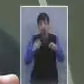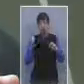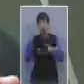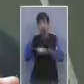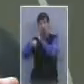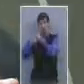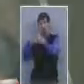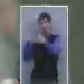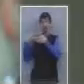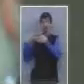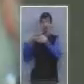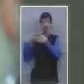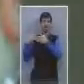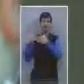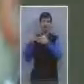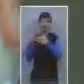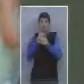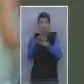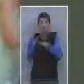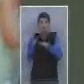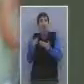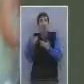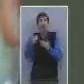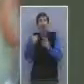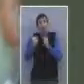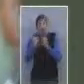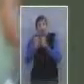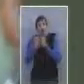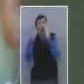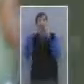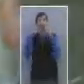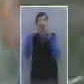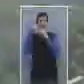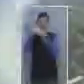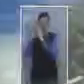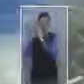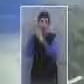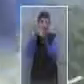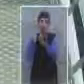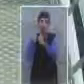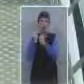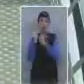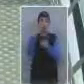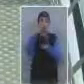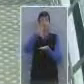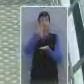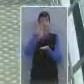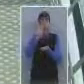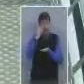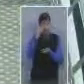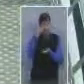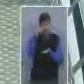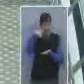un banco de leche vuelva a abrir sus puertas en Chile, uno de los pocos países en Sudamérica que actualmente no cuenta con estas reservas.